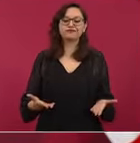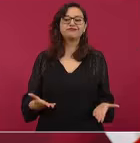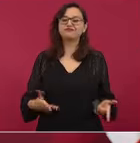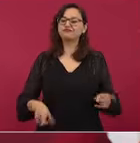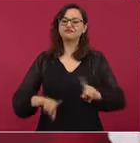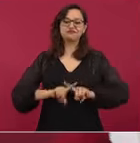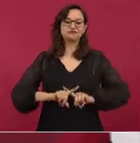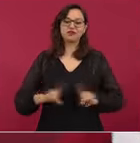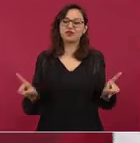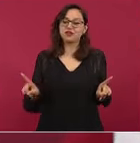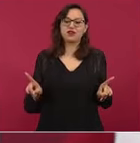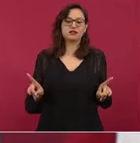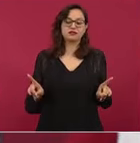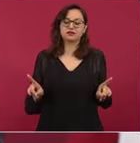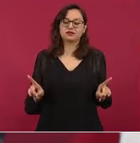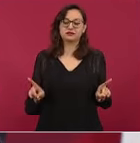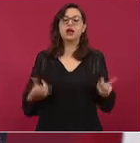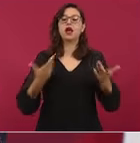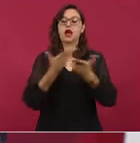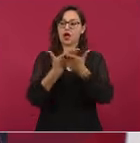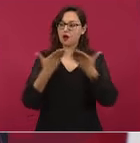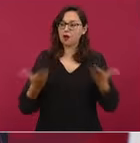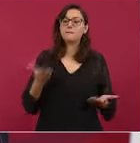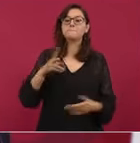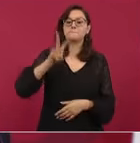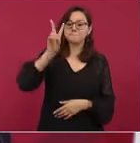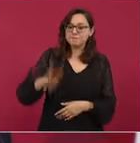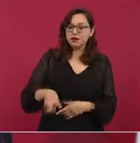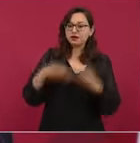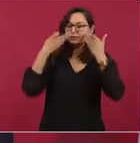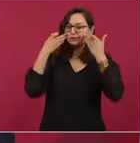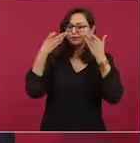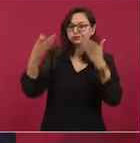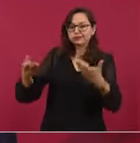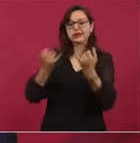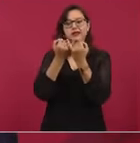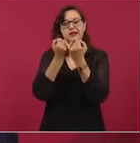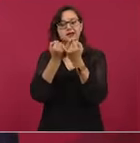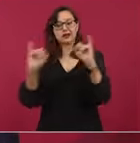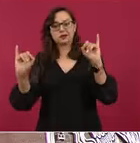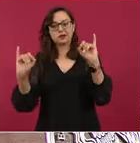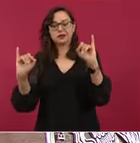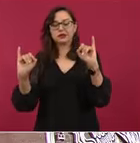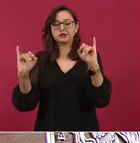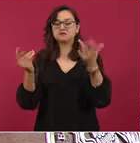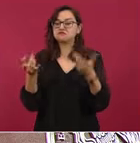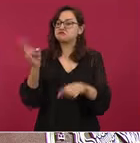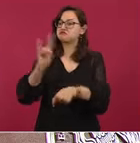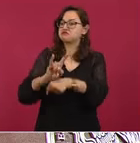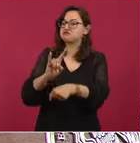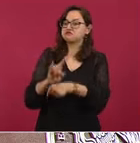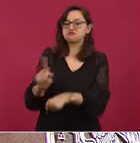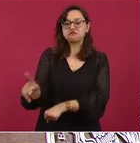Ahora hay independencia, hay autonomía, no se simula.